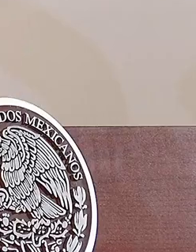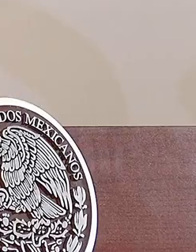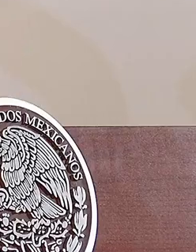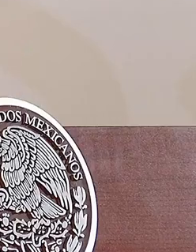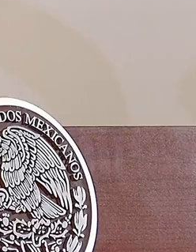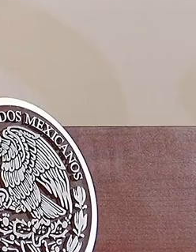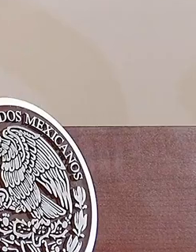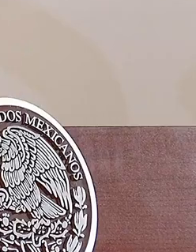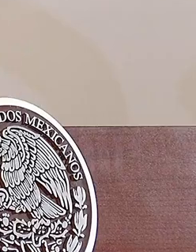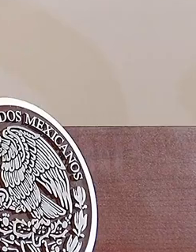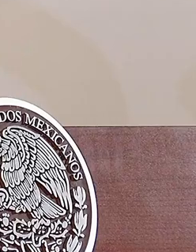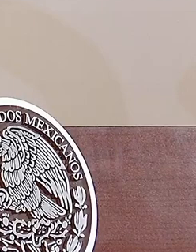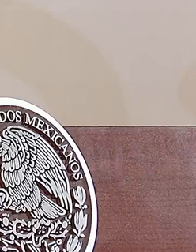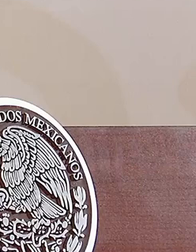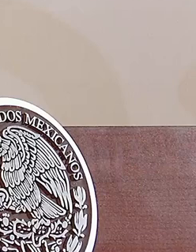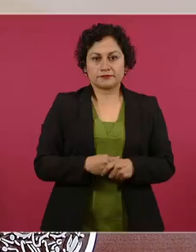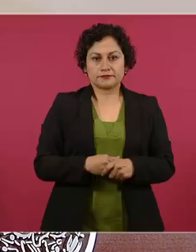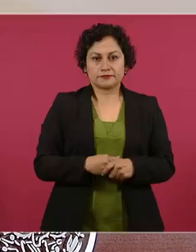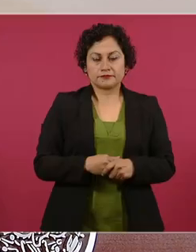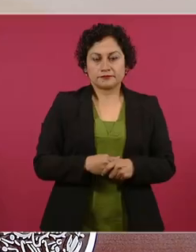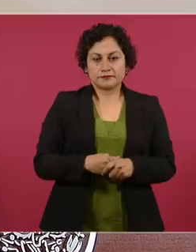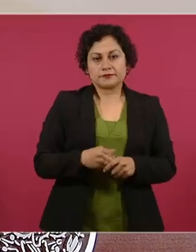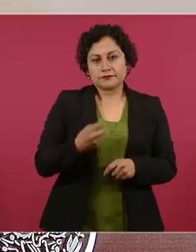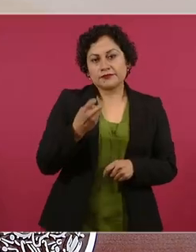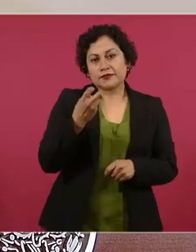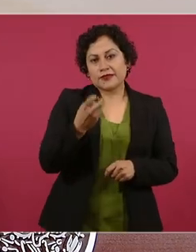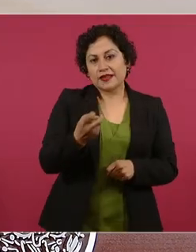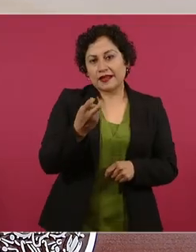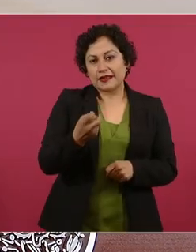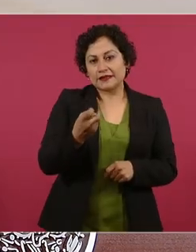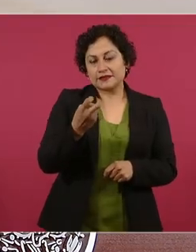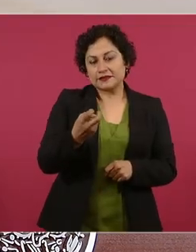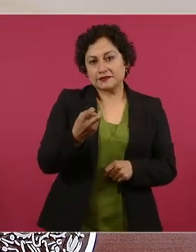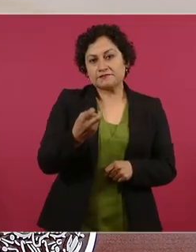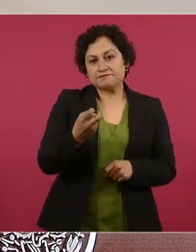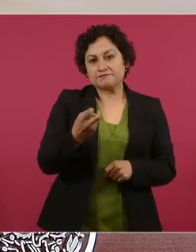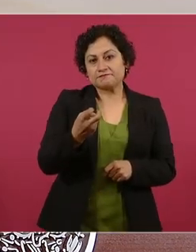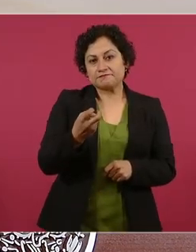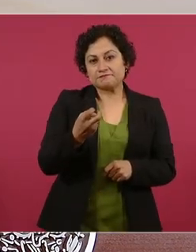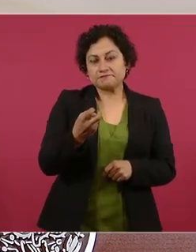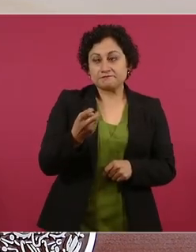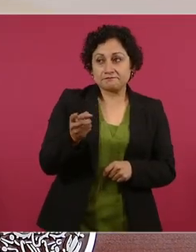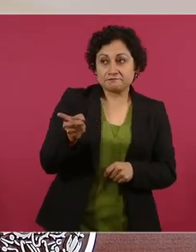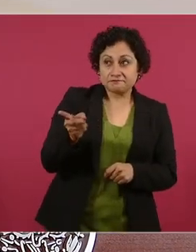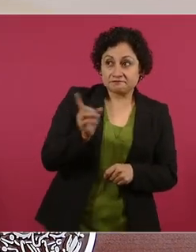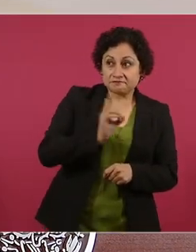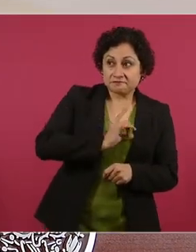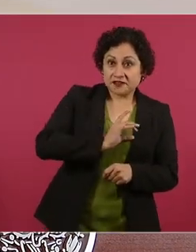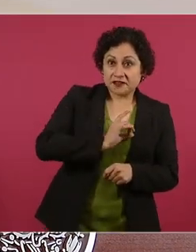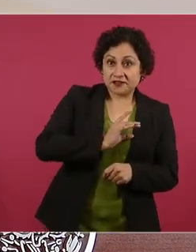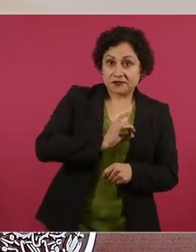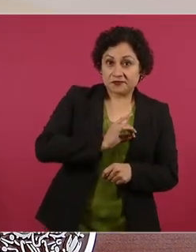dimensión, el tamaño del miedo que tienen.